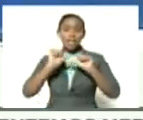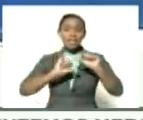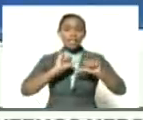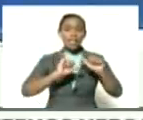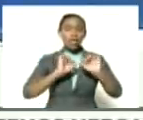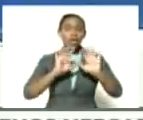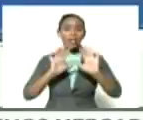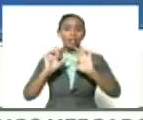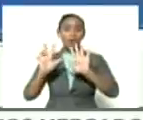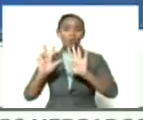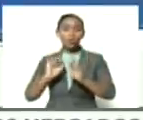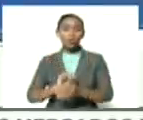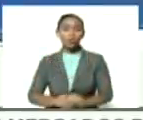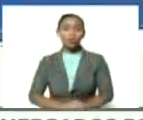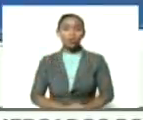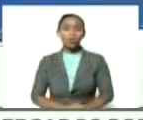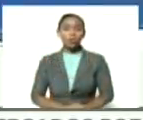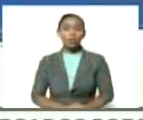18